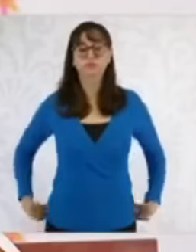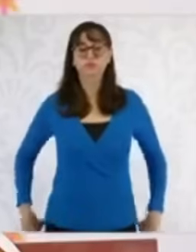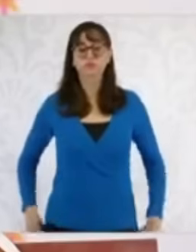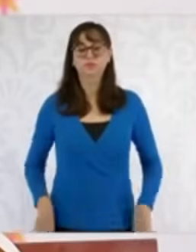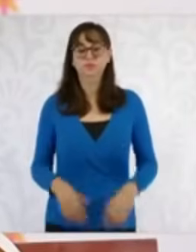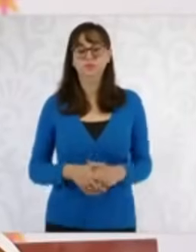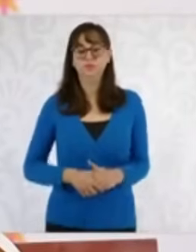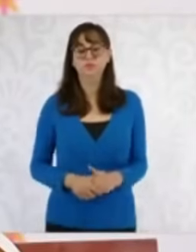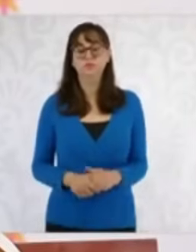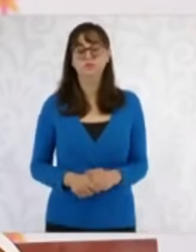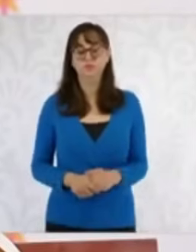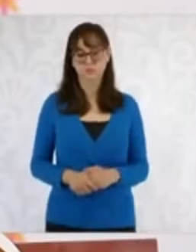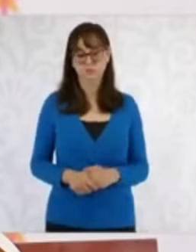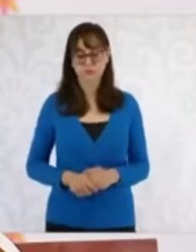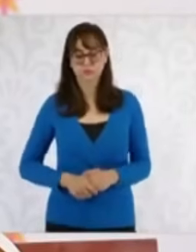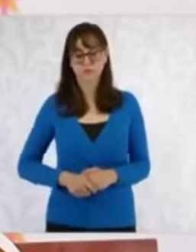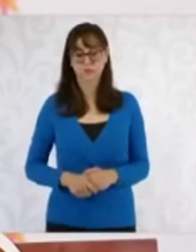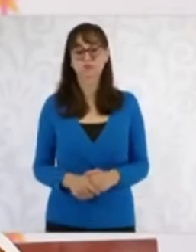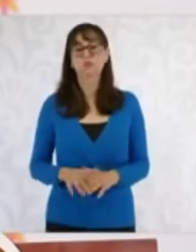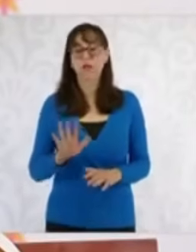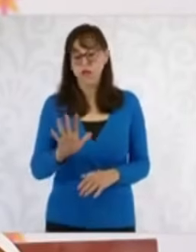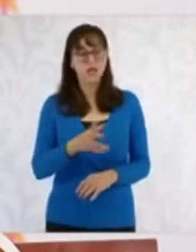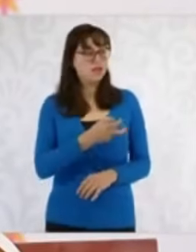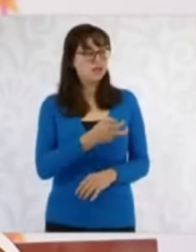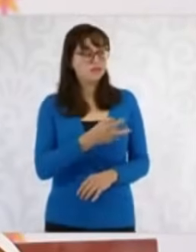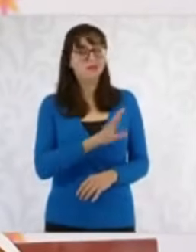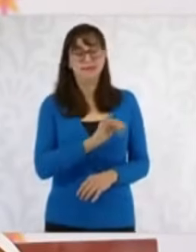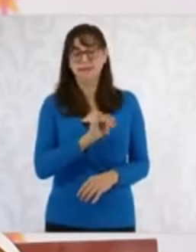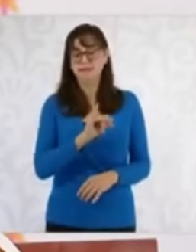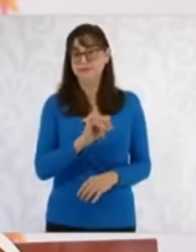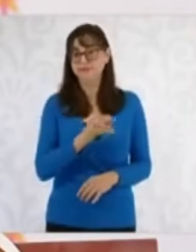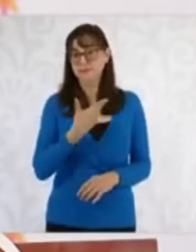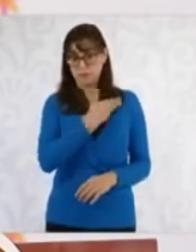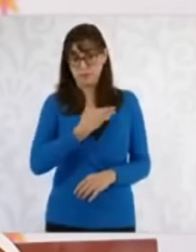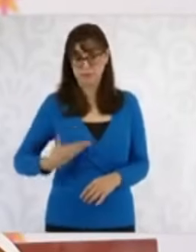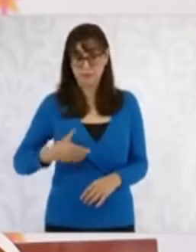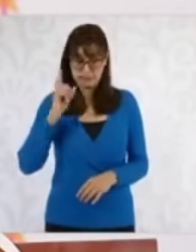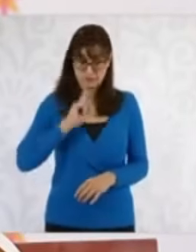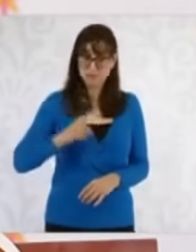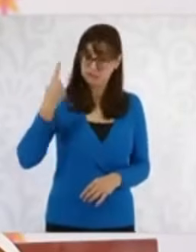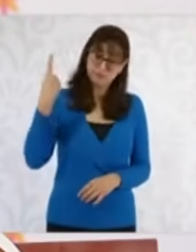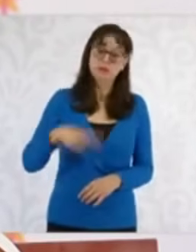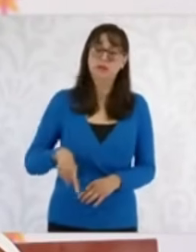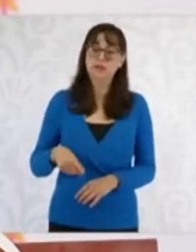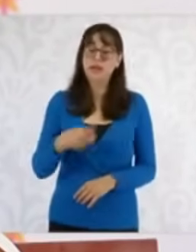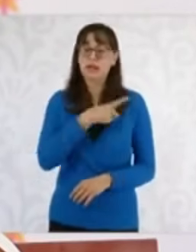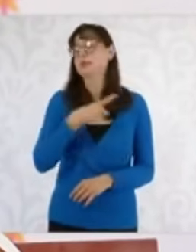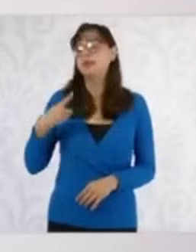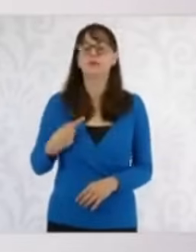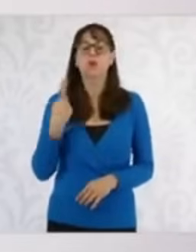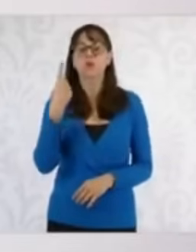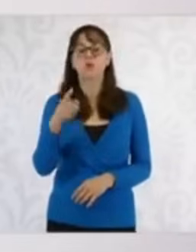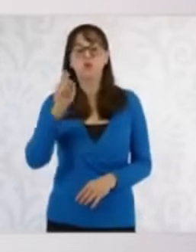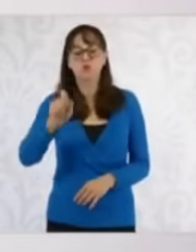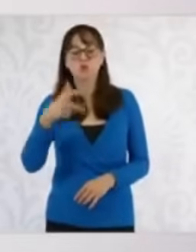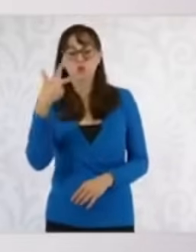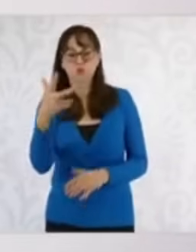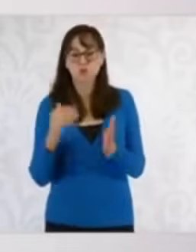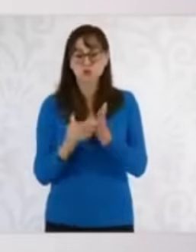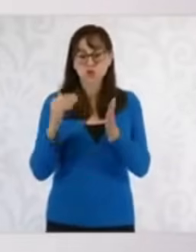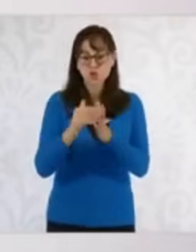Una de las instrucciones también de la señora presidenta ha sido que tenemos que tener una producción de 1.8 millones de barriles por